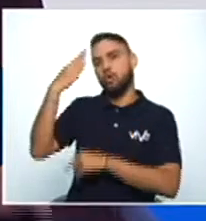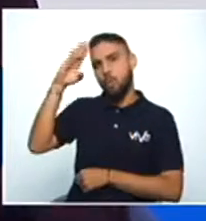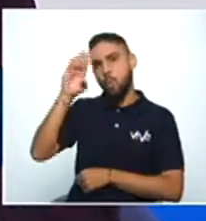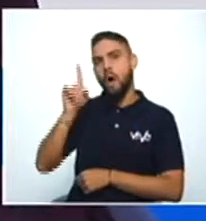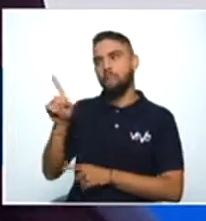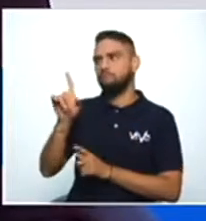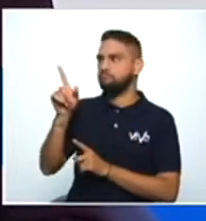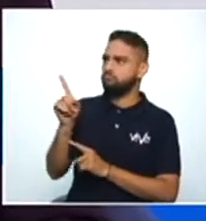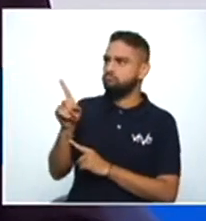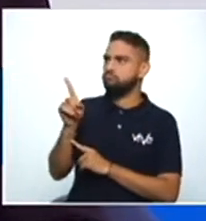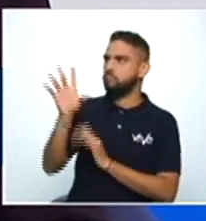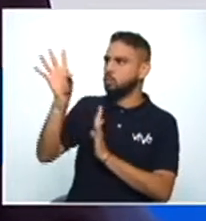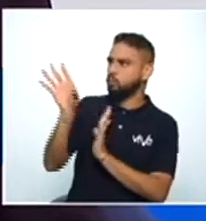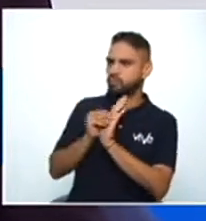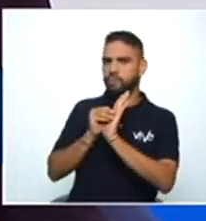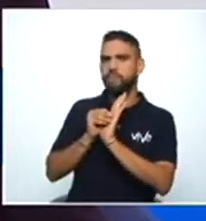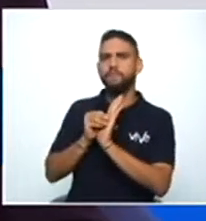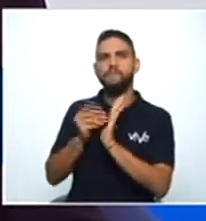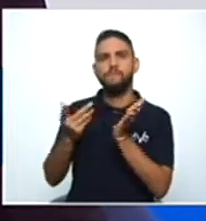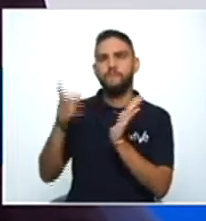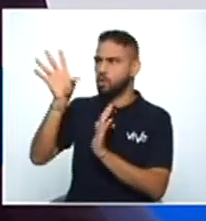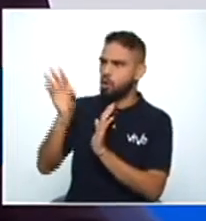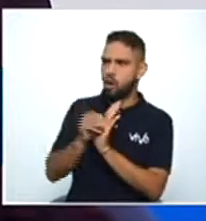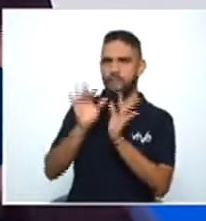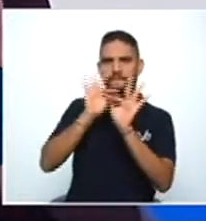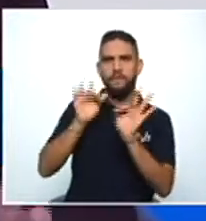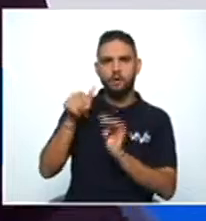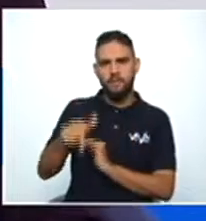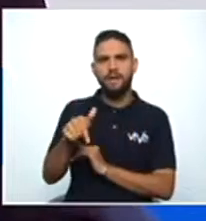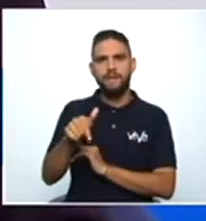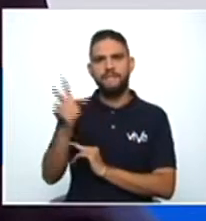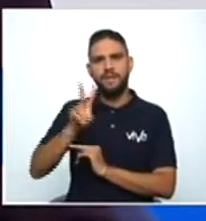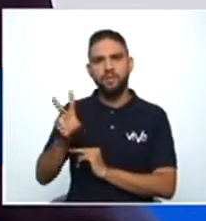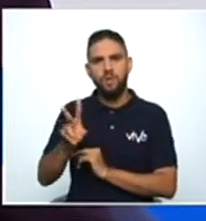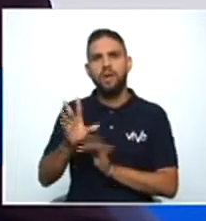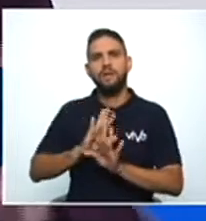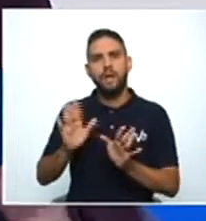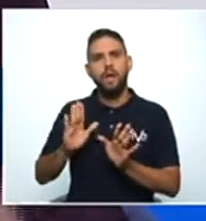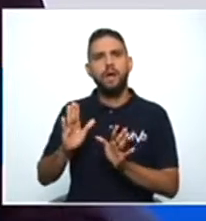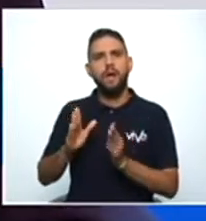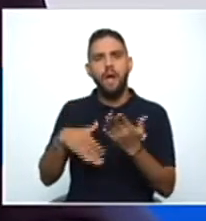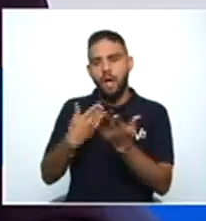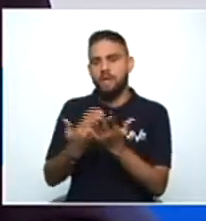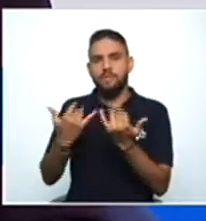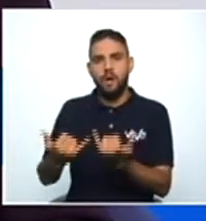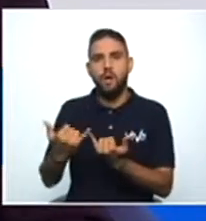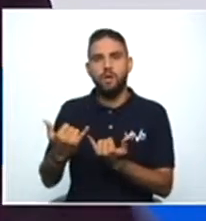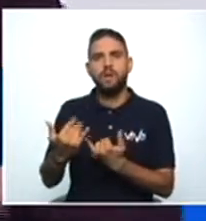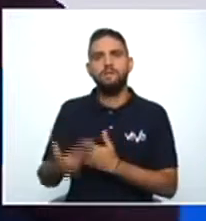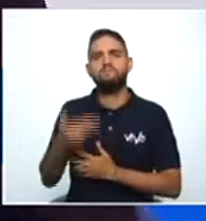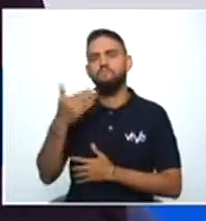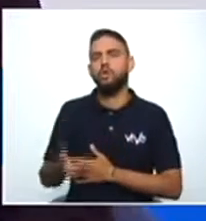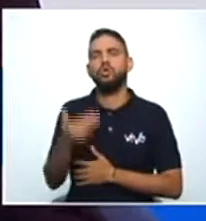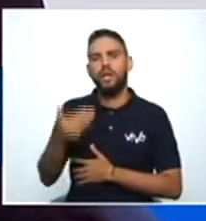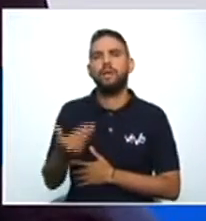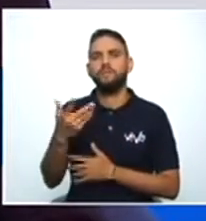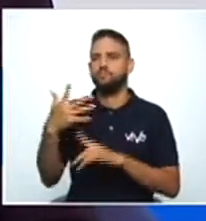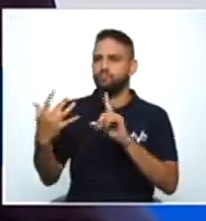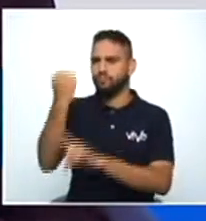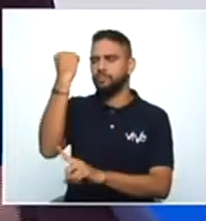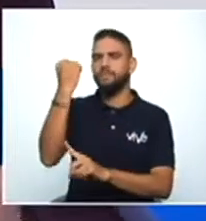particularidad que posee el centro nacional del disco es precisamente que ha logrado en este momento histórico de alguna manera